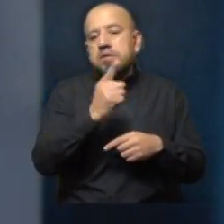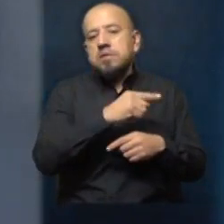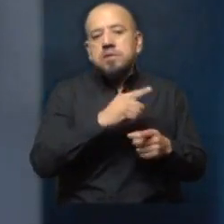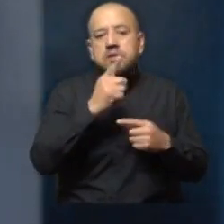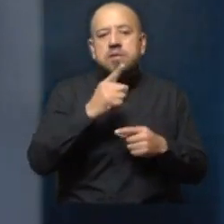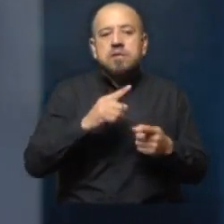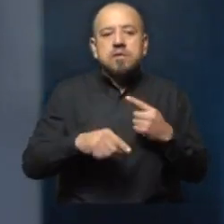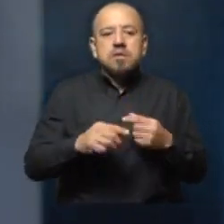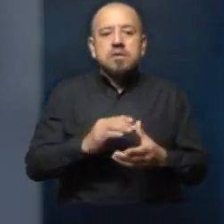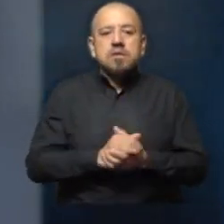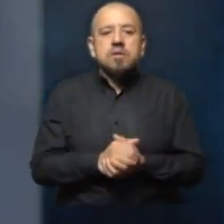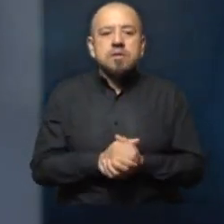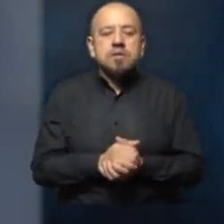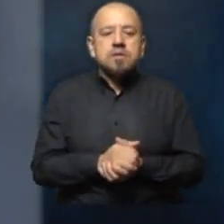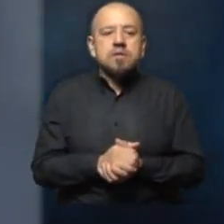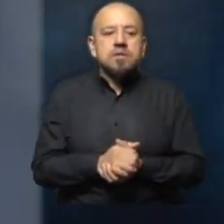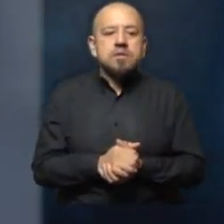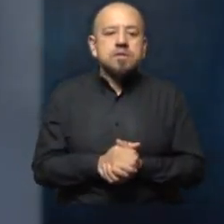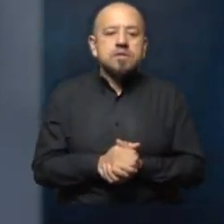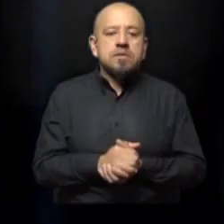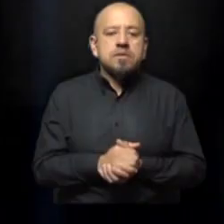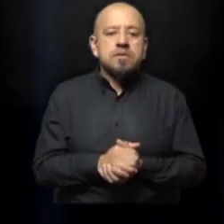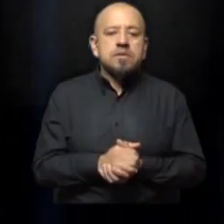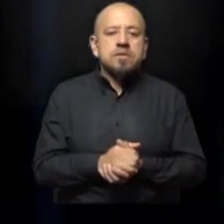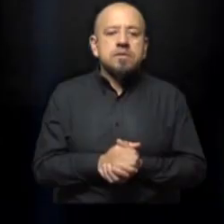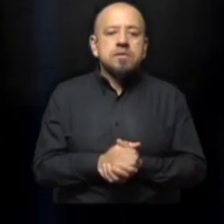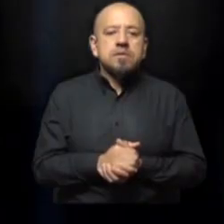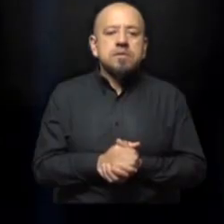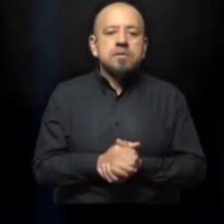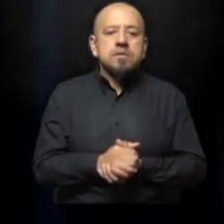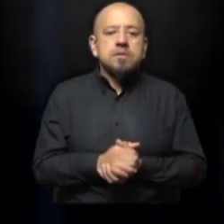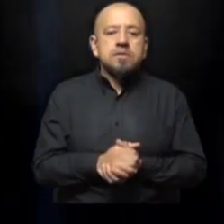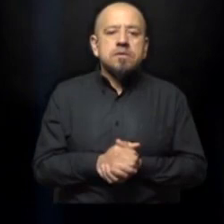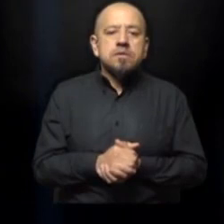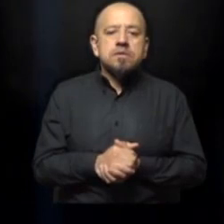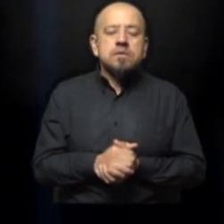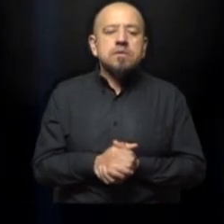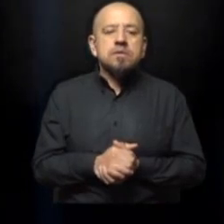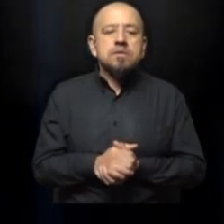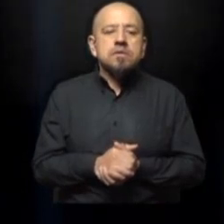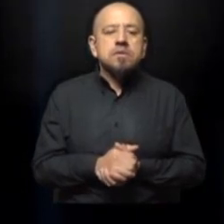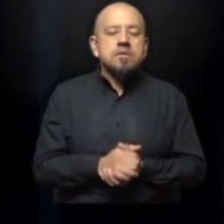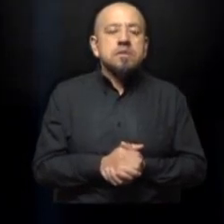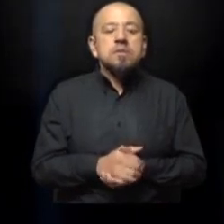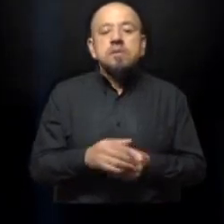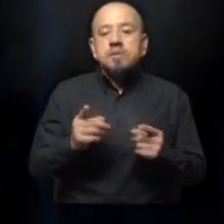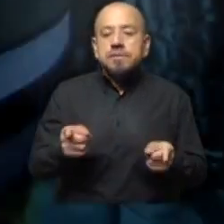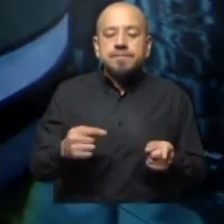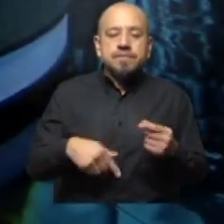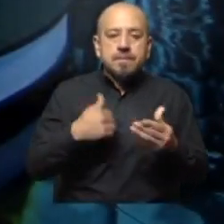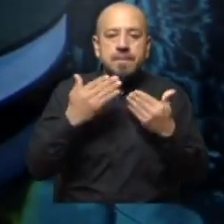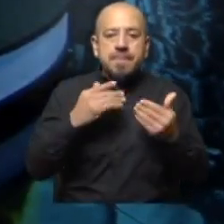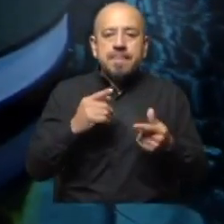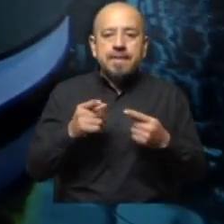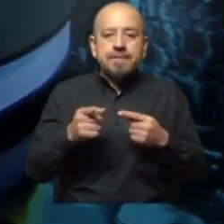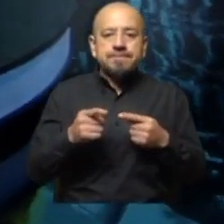descalza la tierra muy bien en contacto con la tierra pero bueno después vamos a hablar de